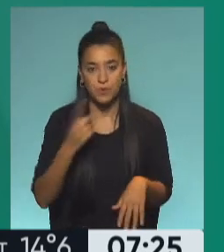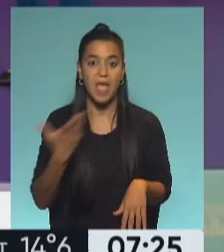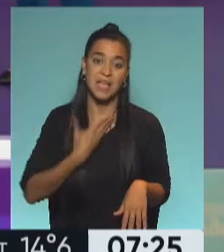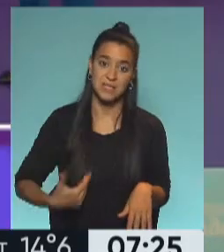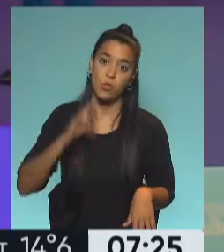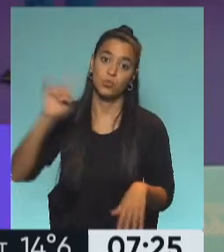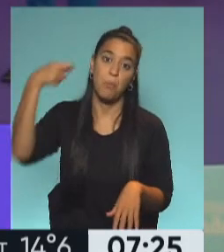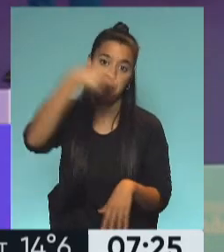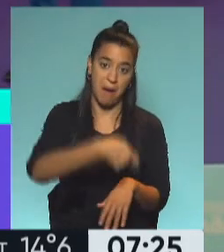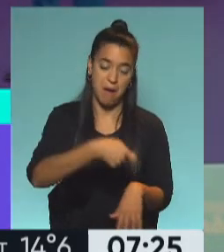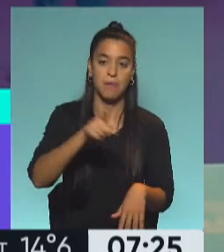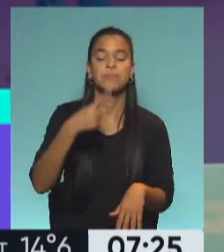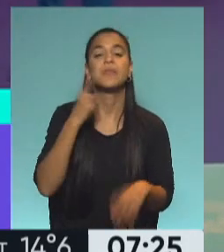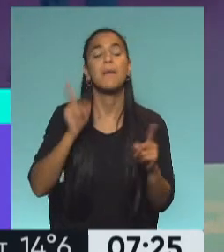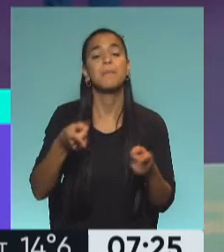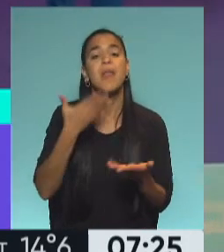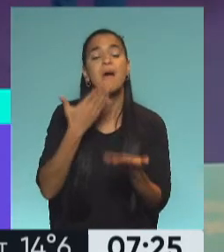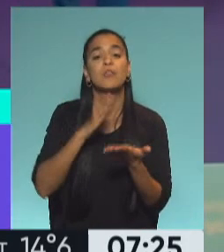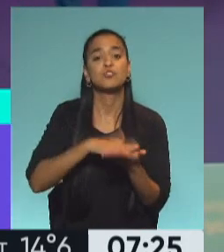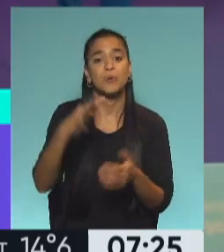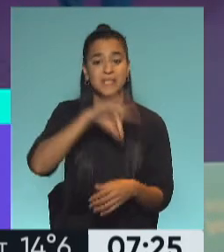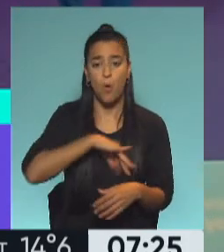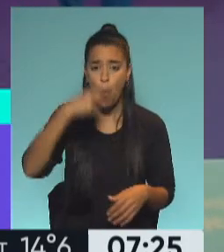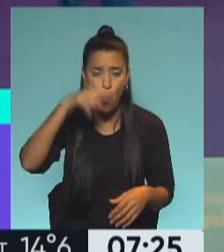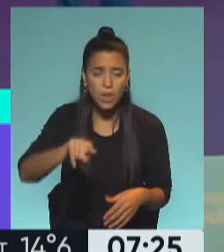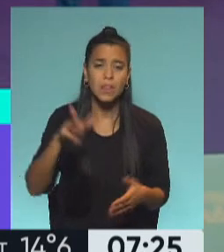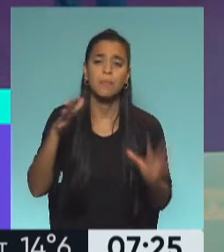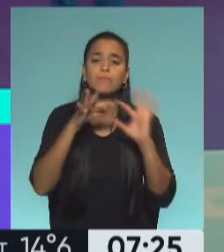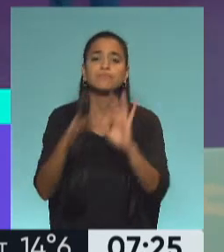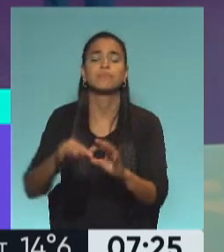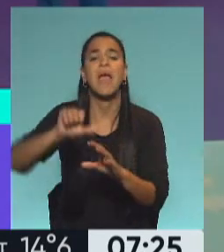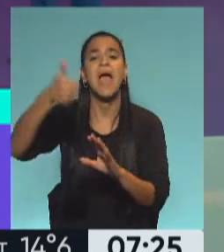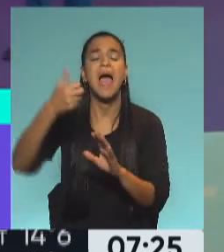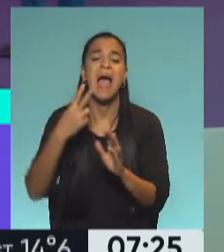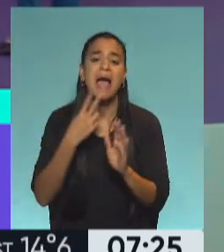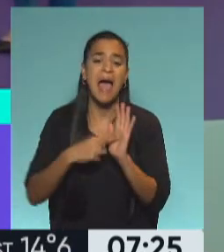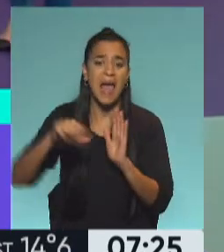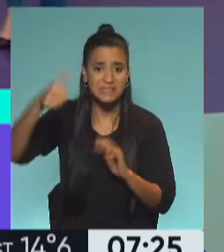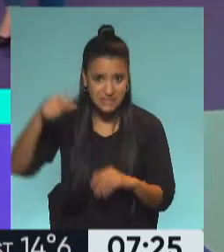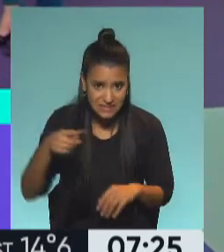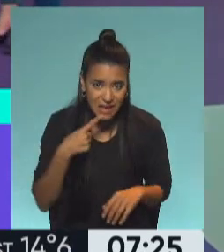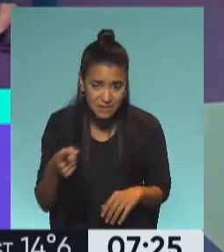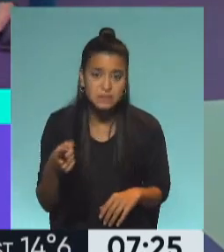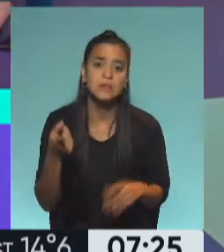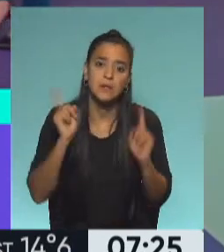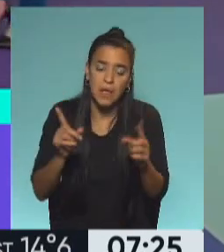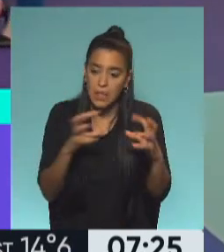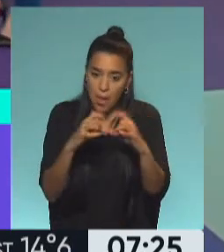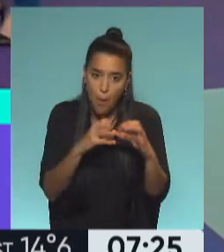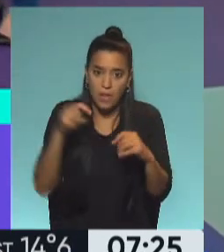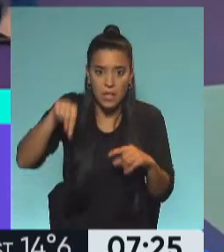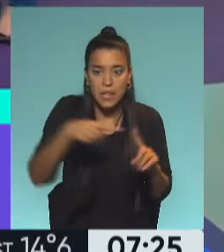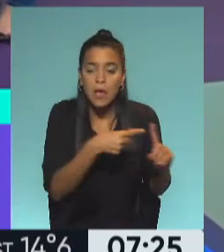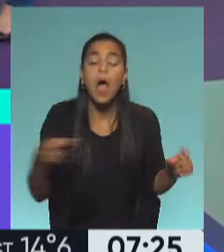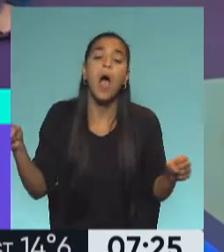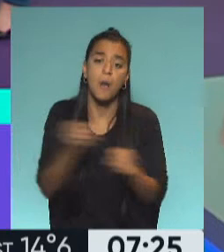una parte. Y hablando de salarios, Sí. te sumo la última que tiene que ver con ganancias. Claro, que fue justamente el tema de debate esta semana. Claro, se